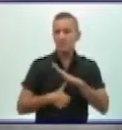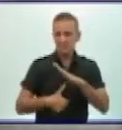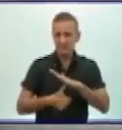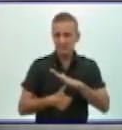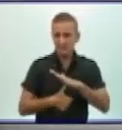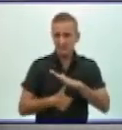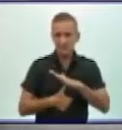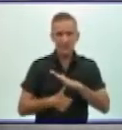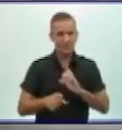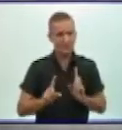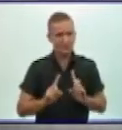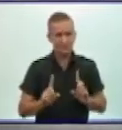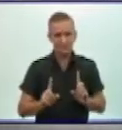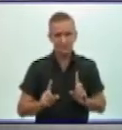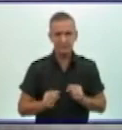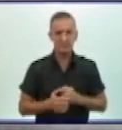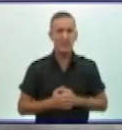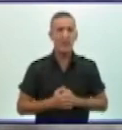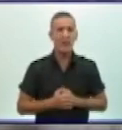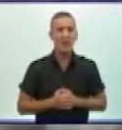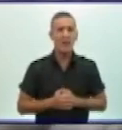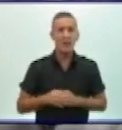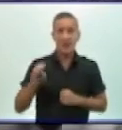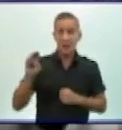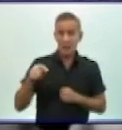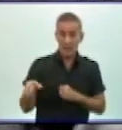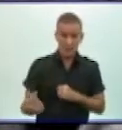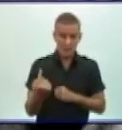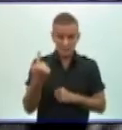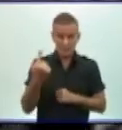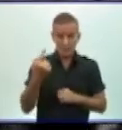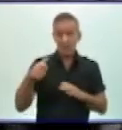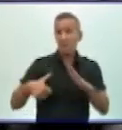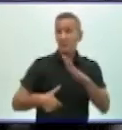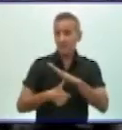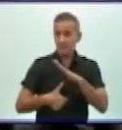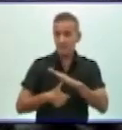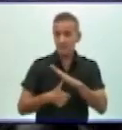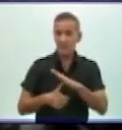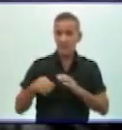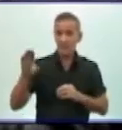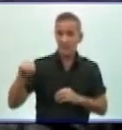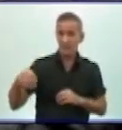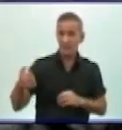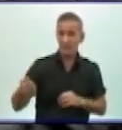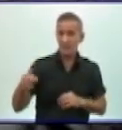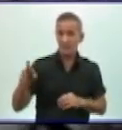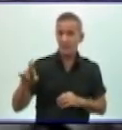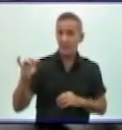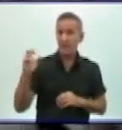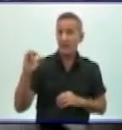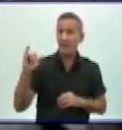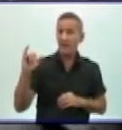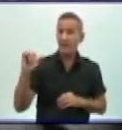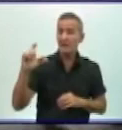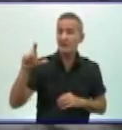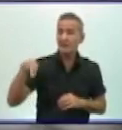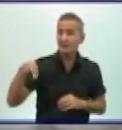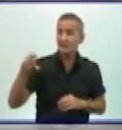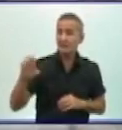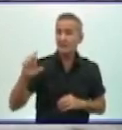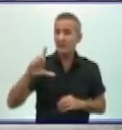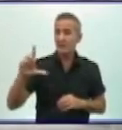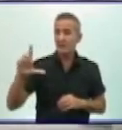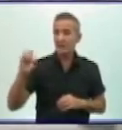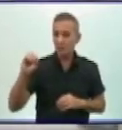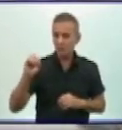Marinello, hermano de Juan Marinello, intelectual que todos conocemos. Mella fue elegido como secretario, pero ya en los primeros meses del año